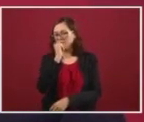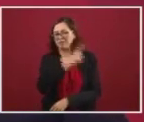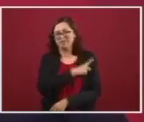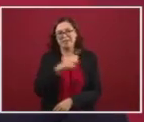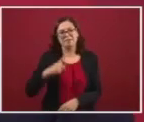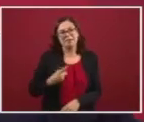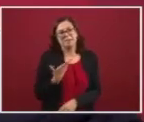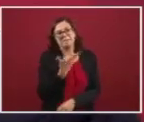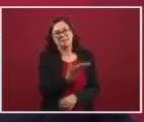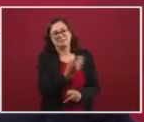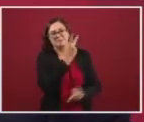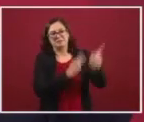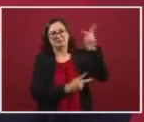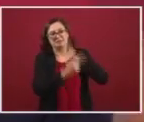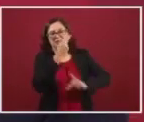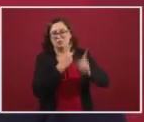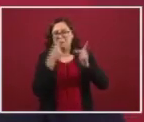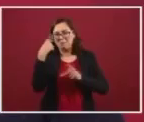para levantarla.